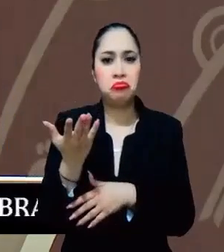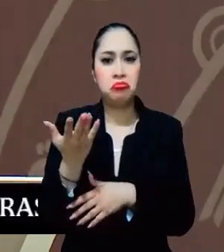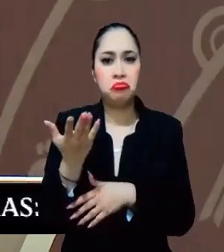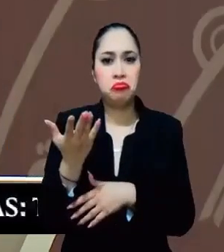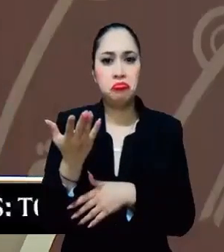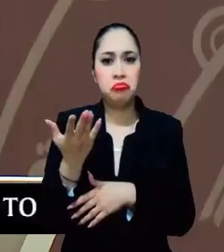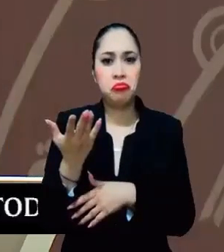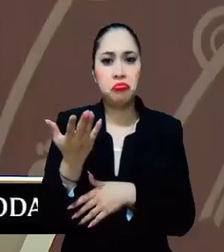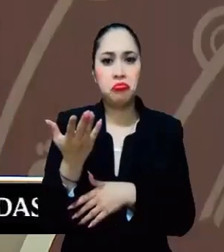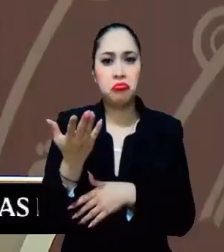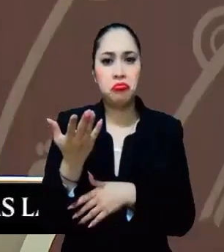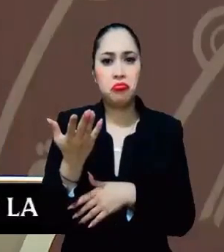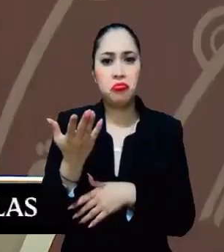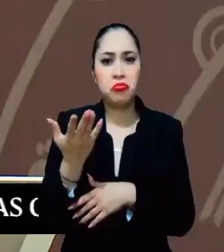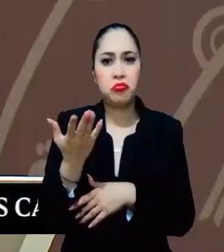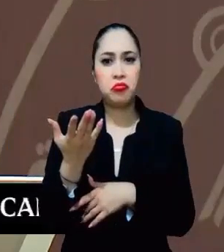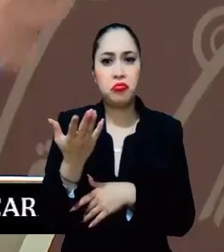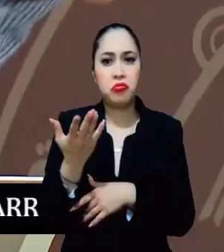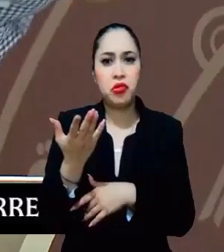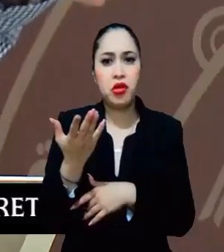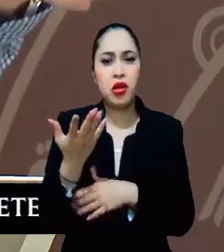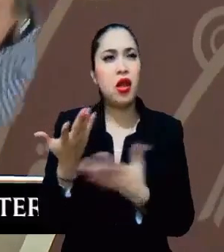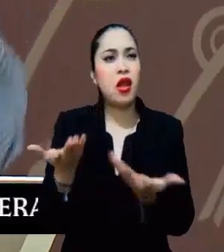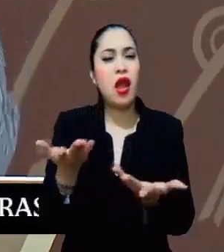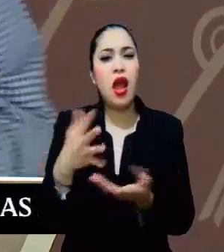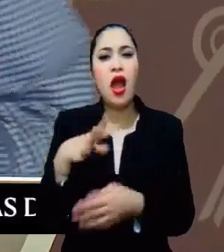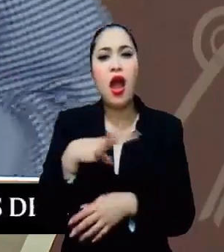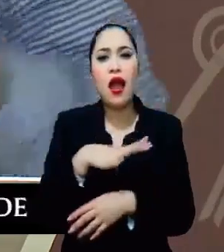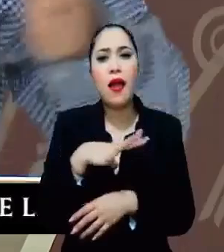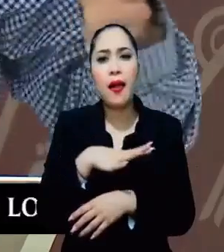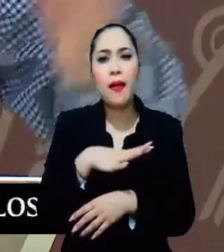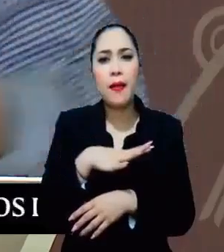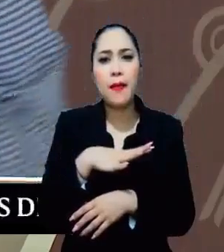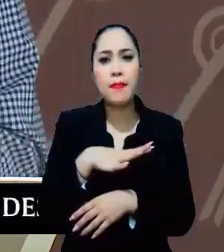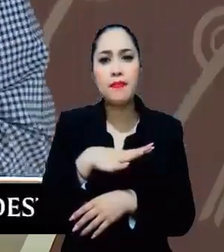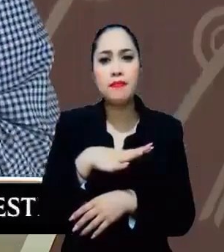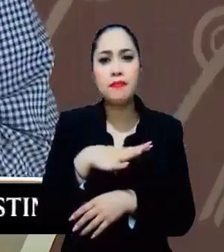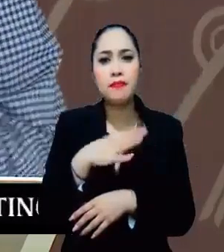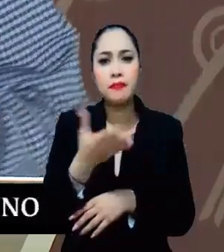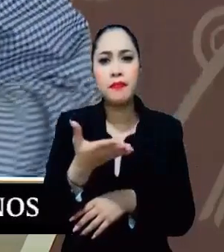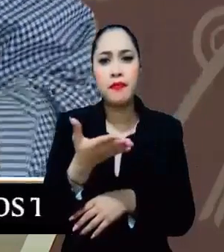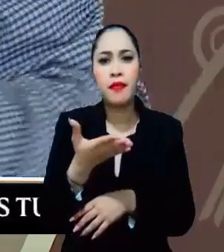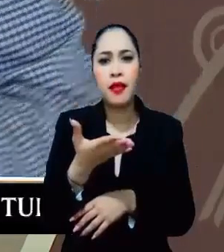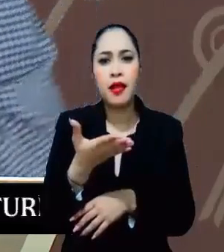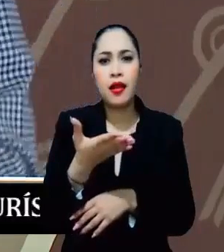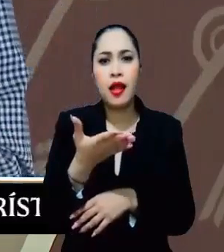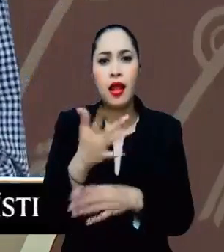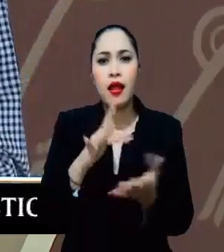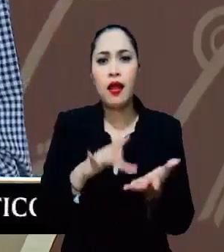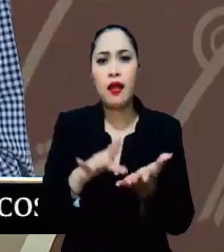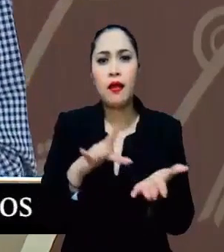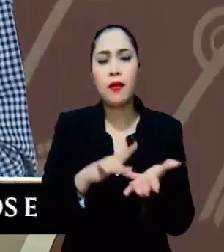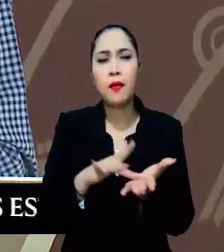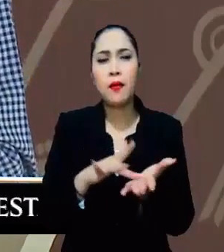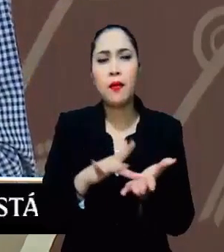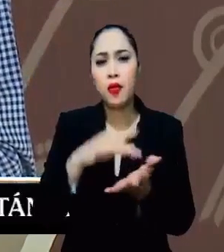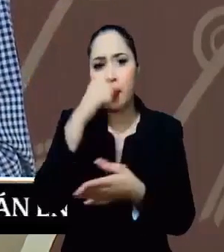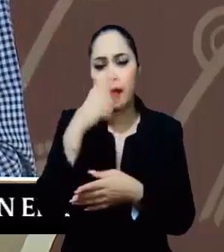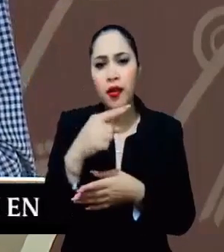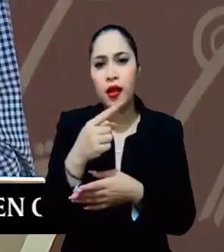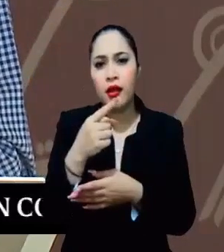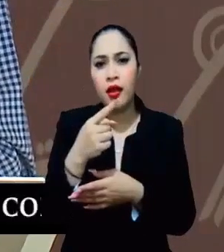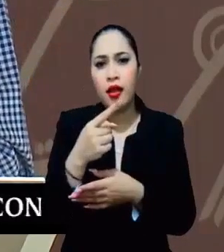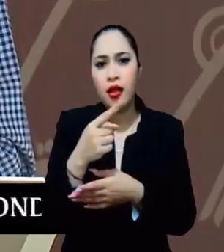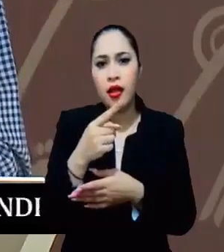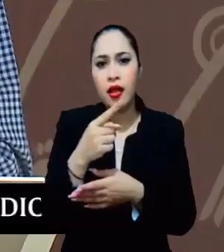caso del esto se ha dicho ayer mismo ayer a la nota es que ha